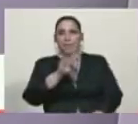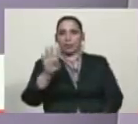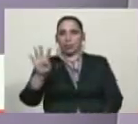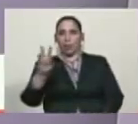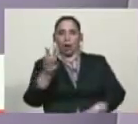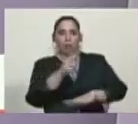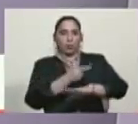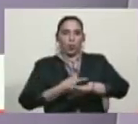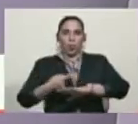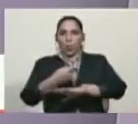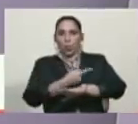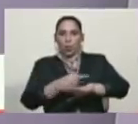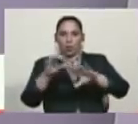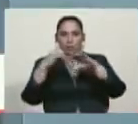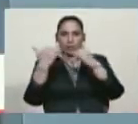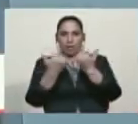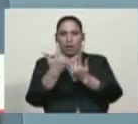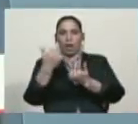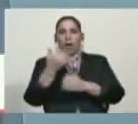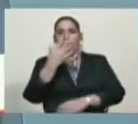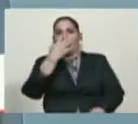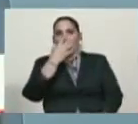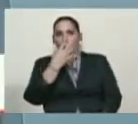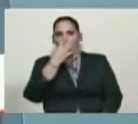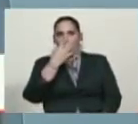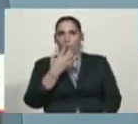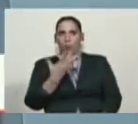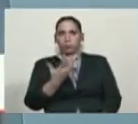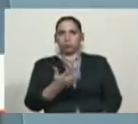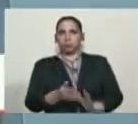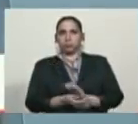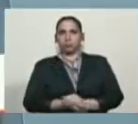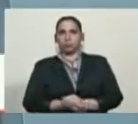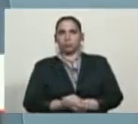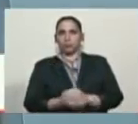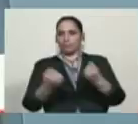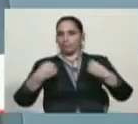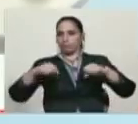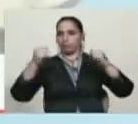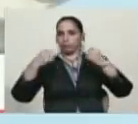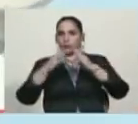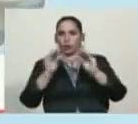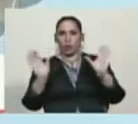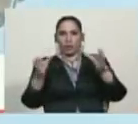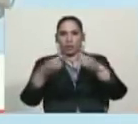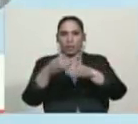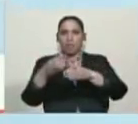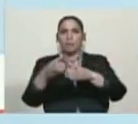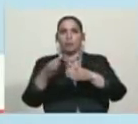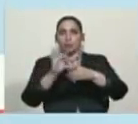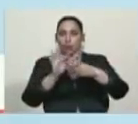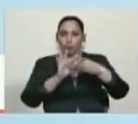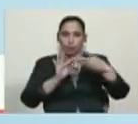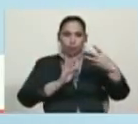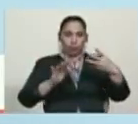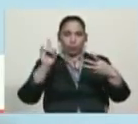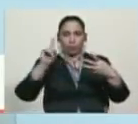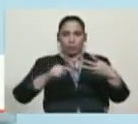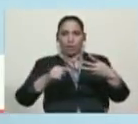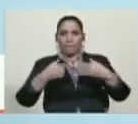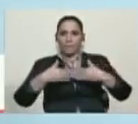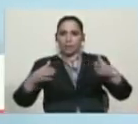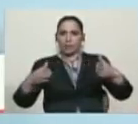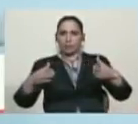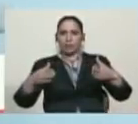salas de hospitalización terapia intensiva con todos los equipos funcionales y que permite el